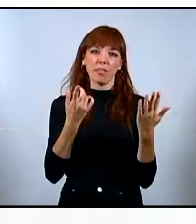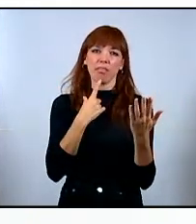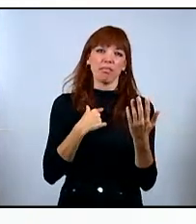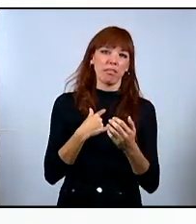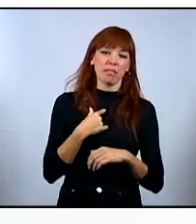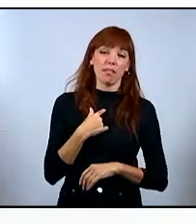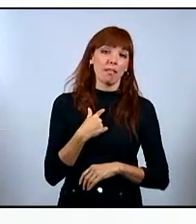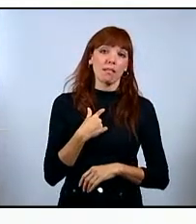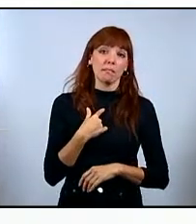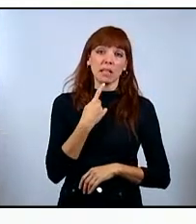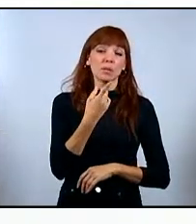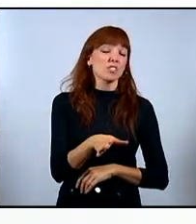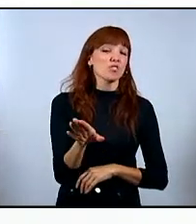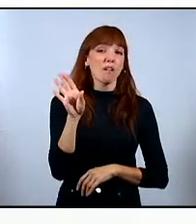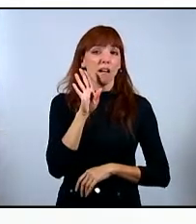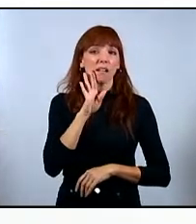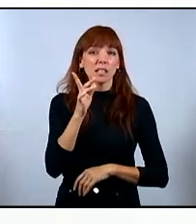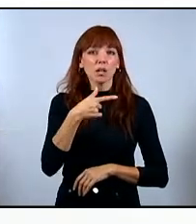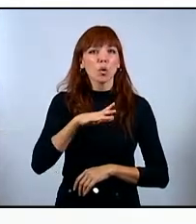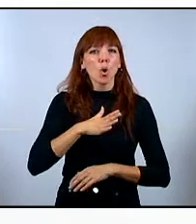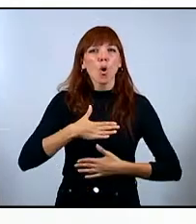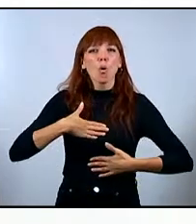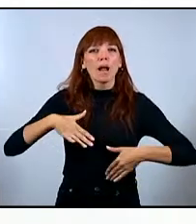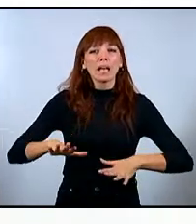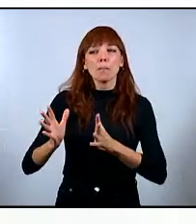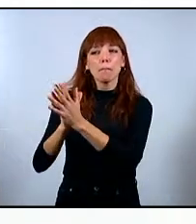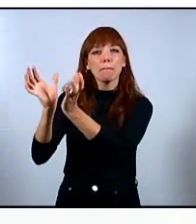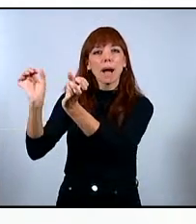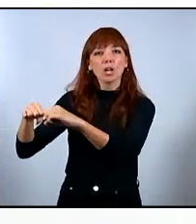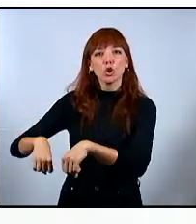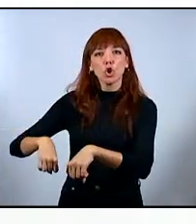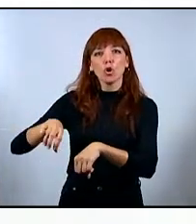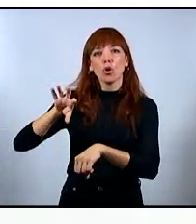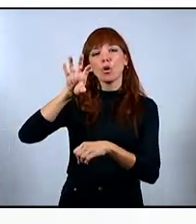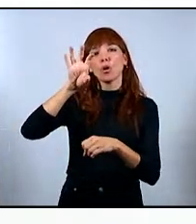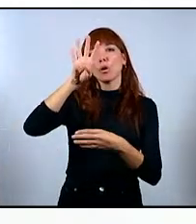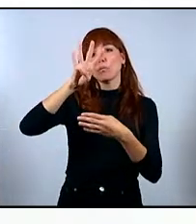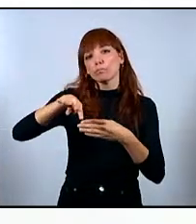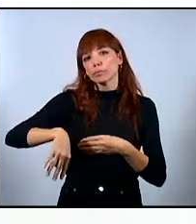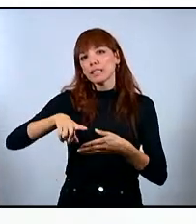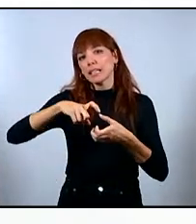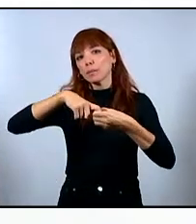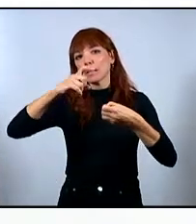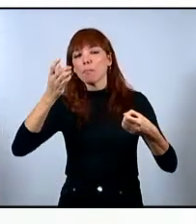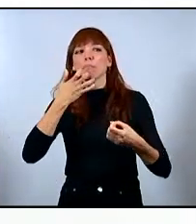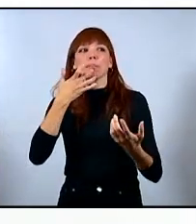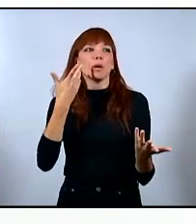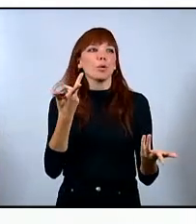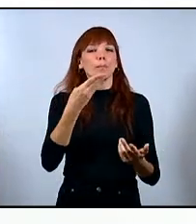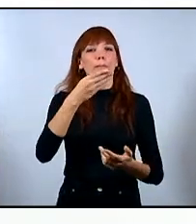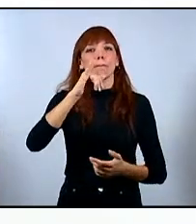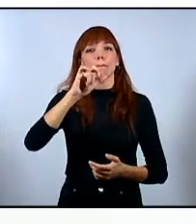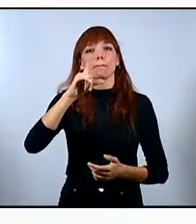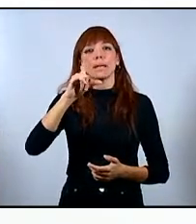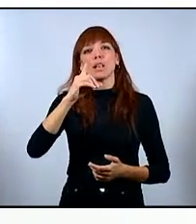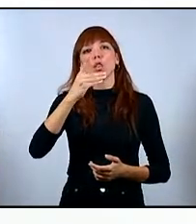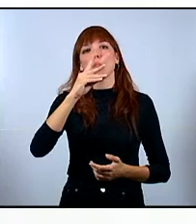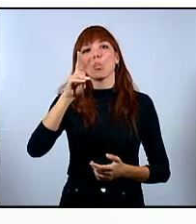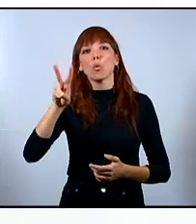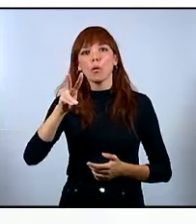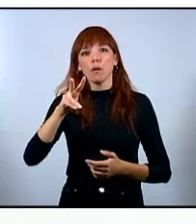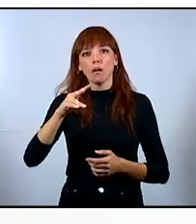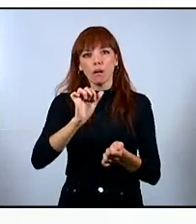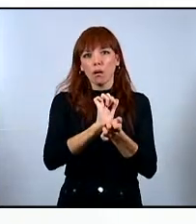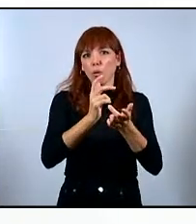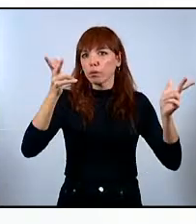como he dicho antes, cualquier pacto con el independentismo, con partidos como Bildu, con un fugado de la justicia, lo que va a hacer es